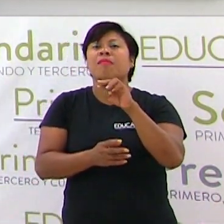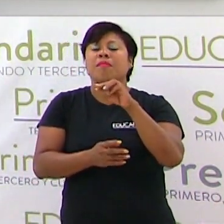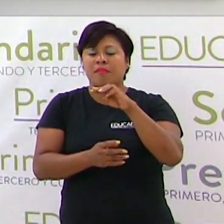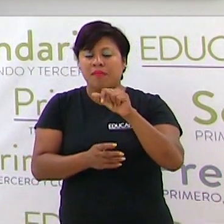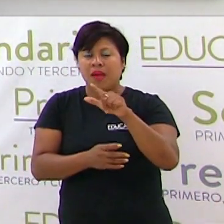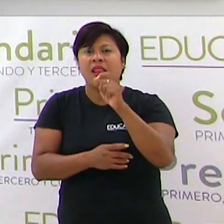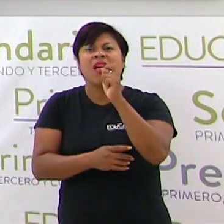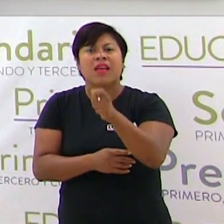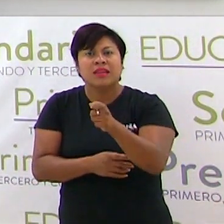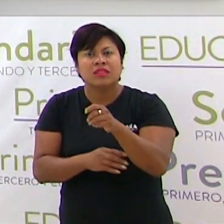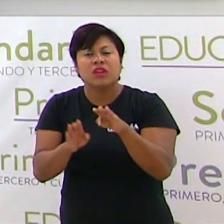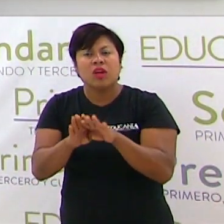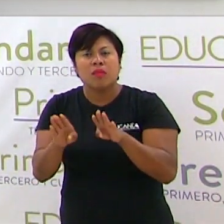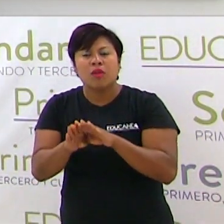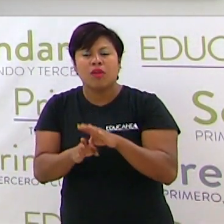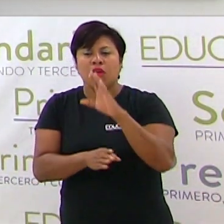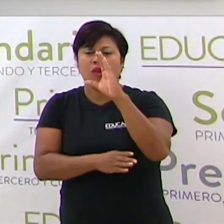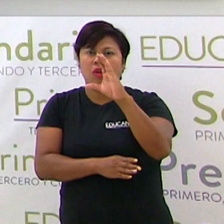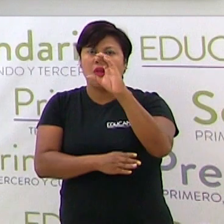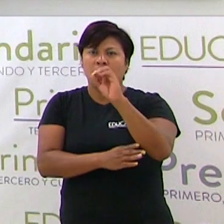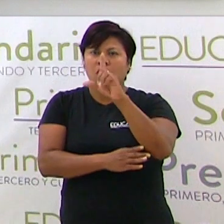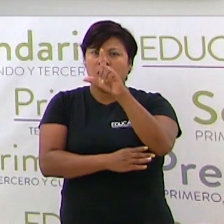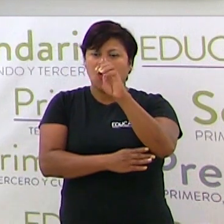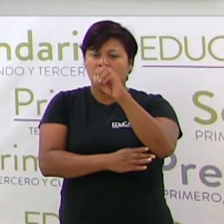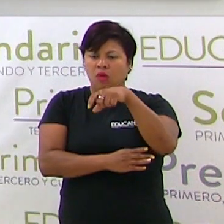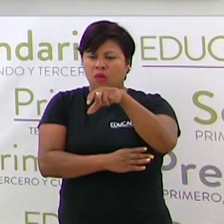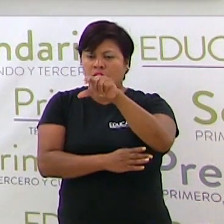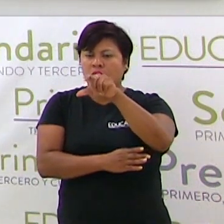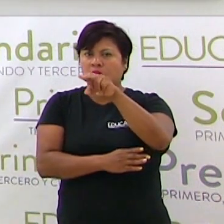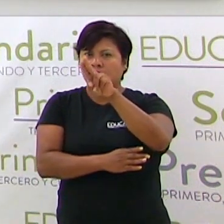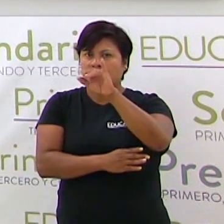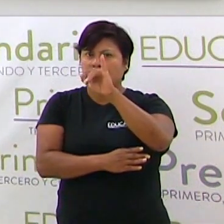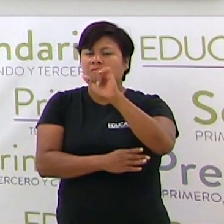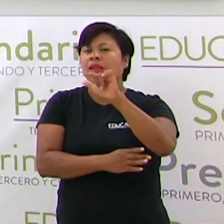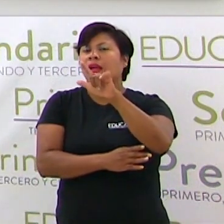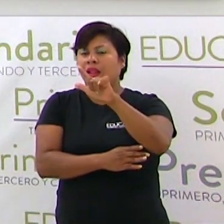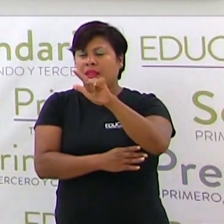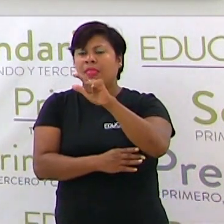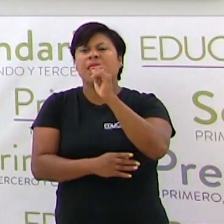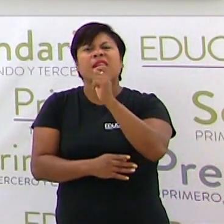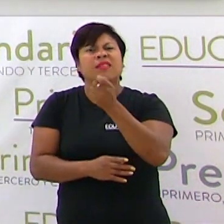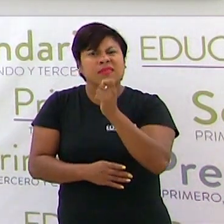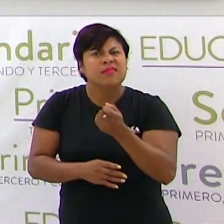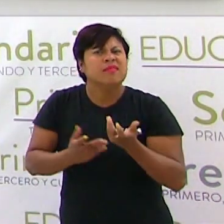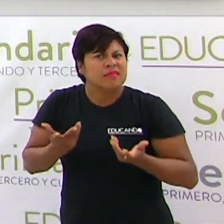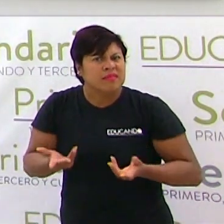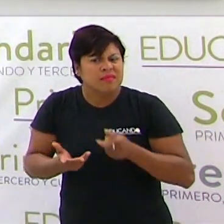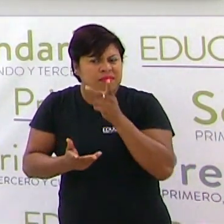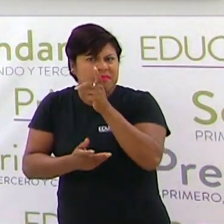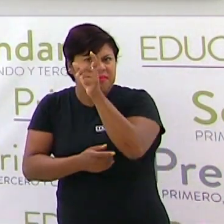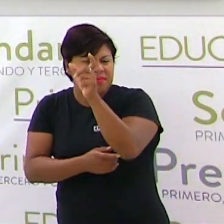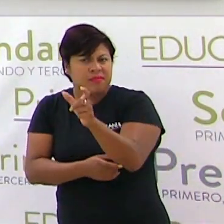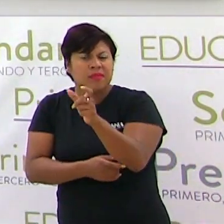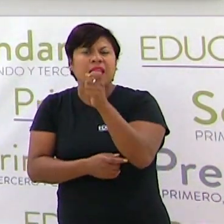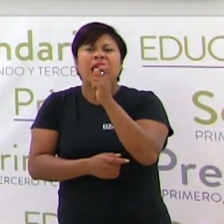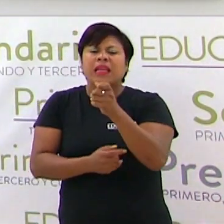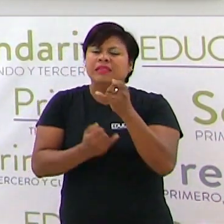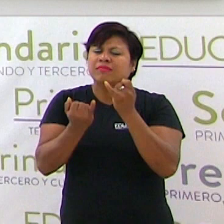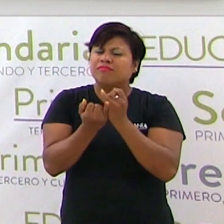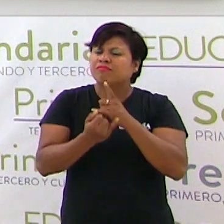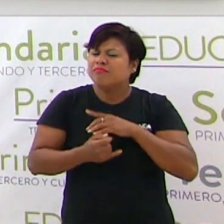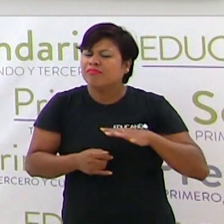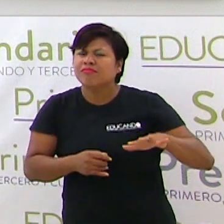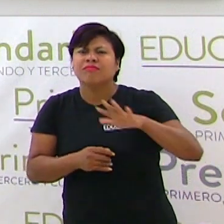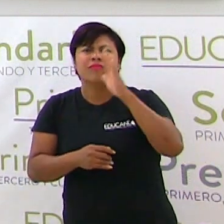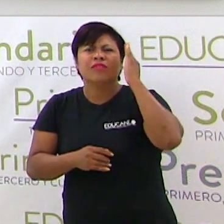¿verdad? Coloquial. ¿Qué significa coloquial? Recuerden que coloquial quiere decir que es común para todos, que de